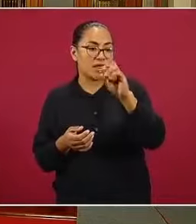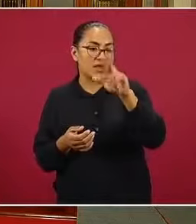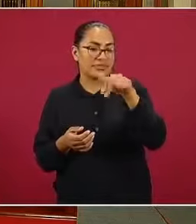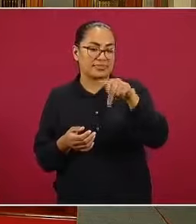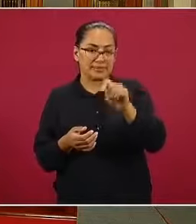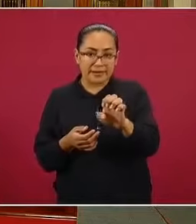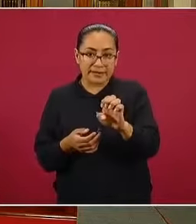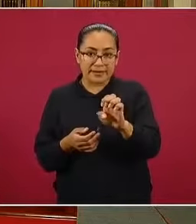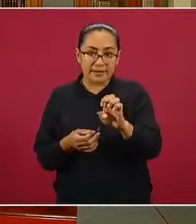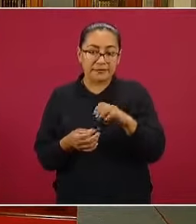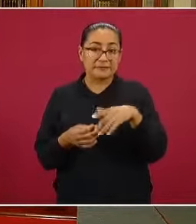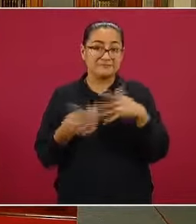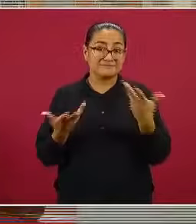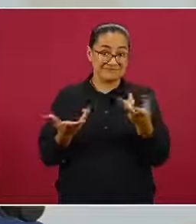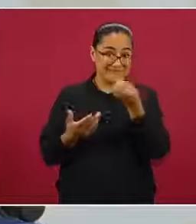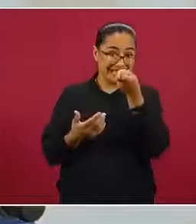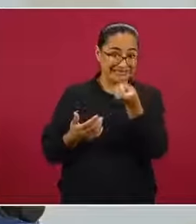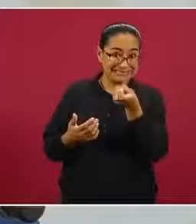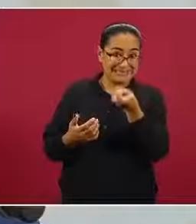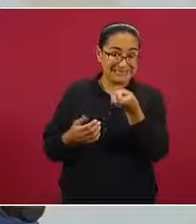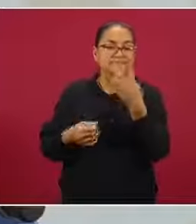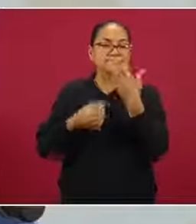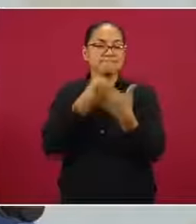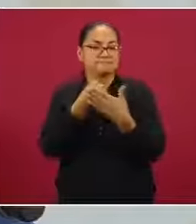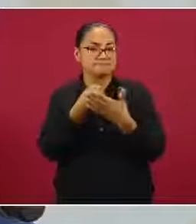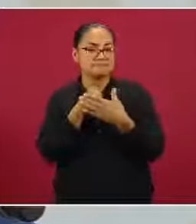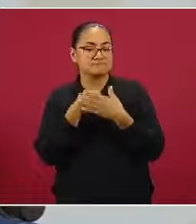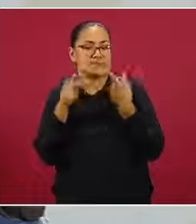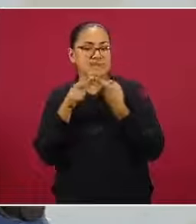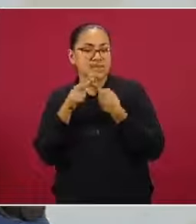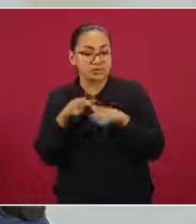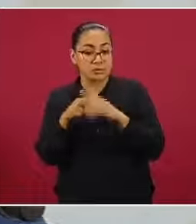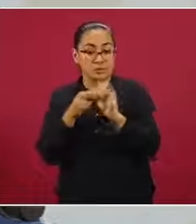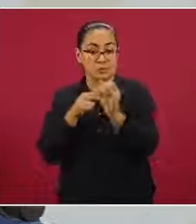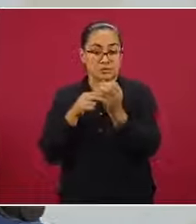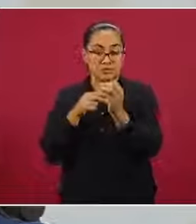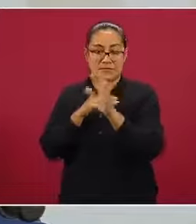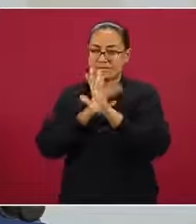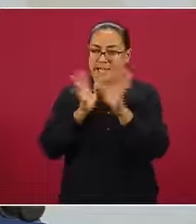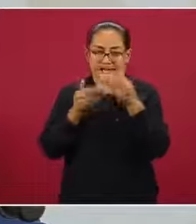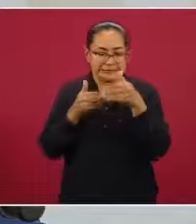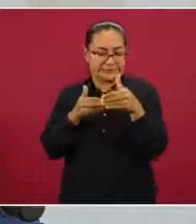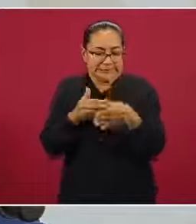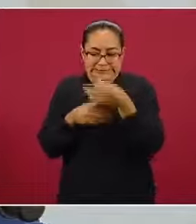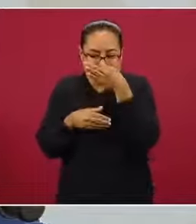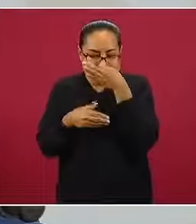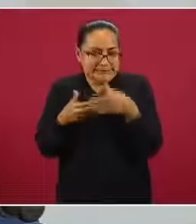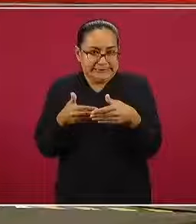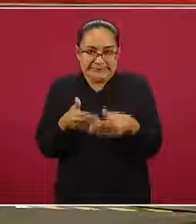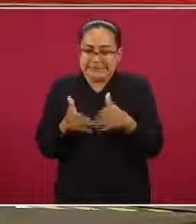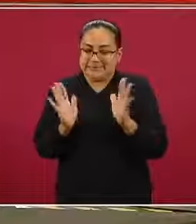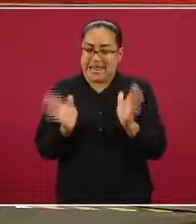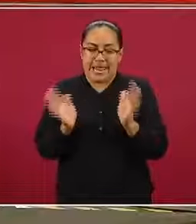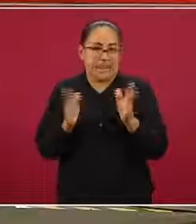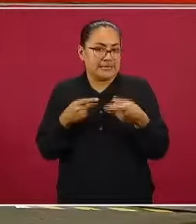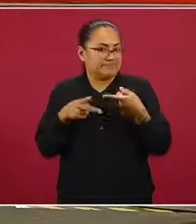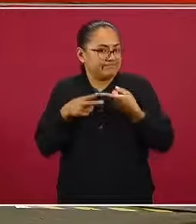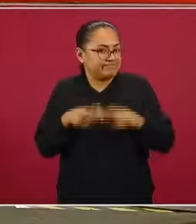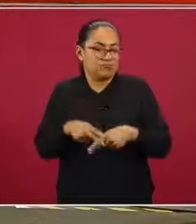de octubre, el momento de su implementación, ya en menos de 2 semanas, ¿no es cierto?, su implementación obligatoria, por